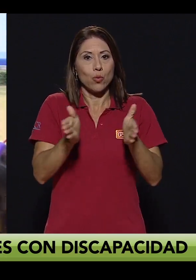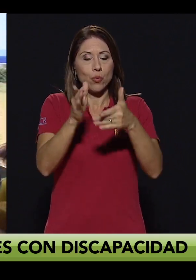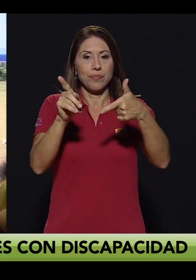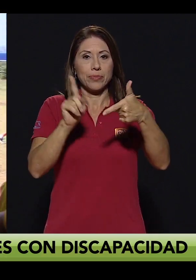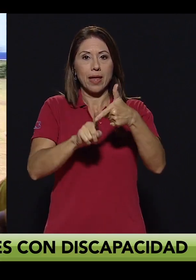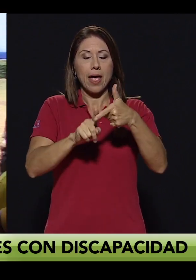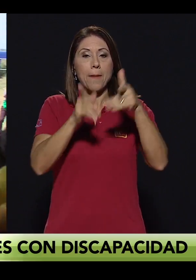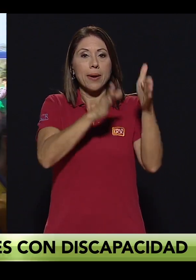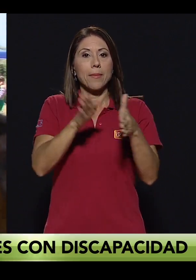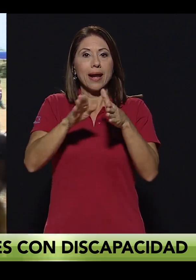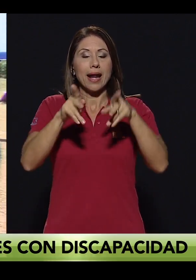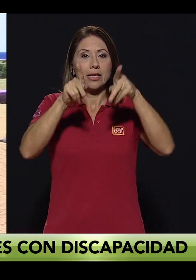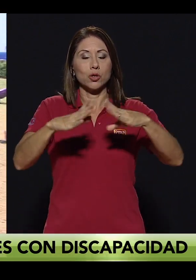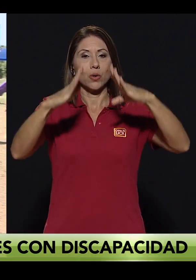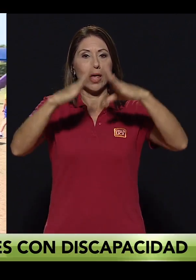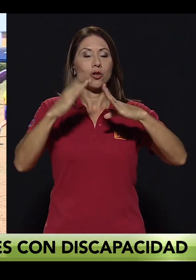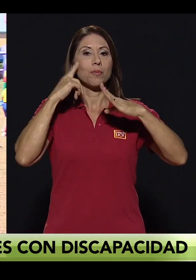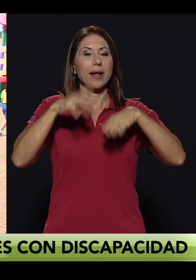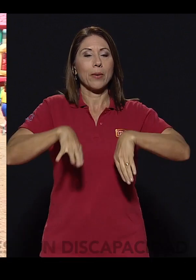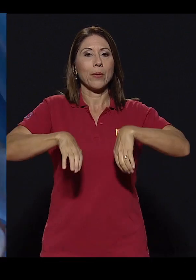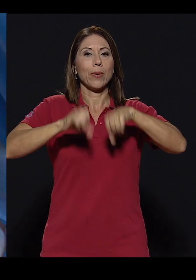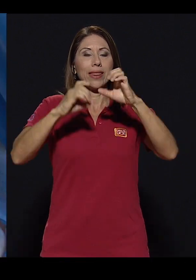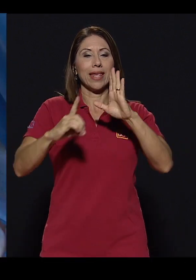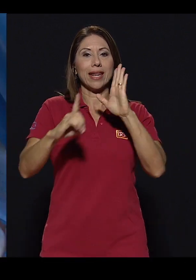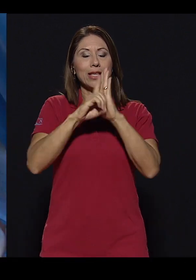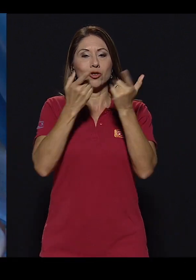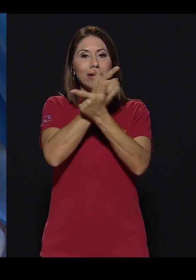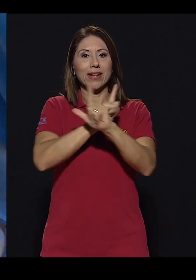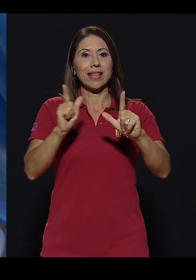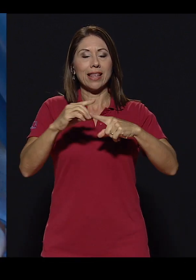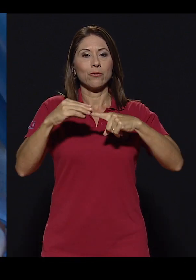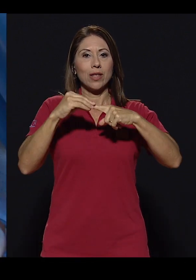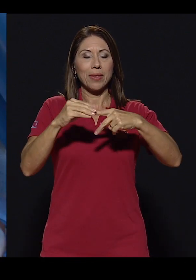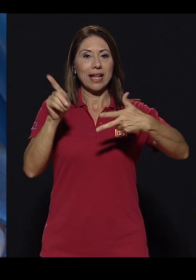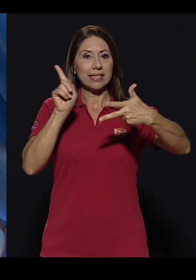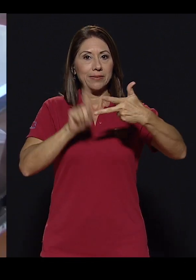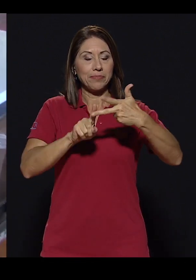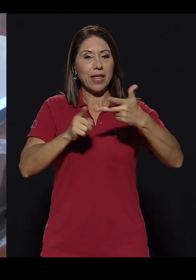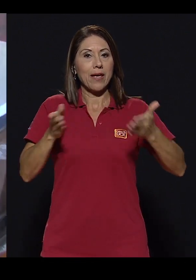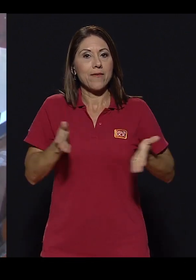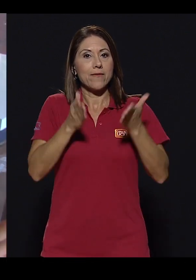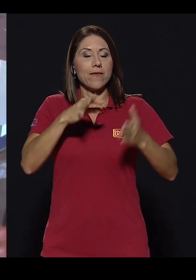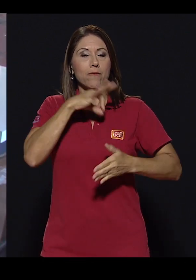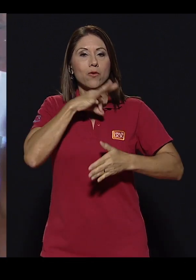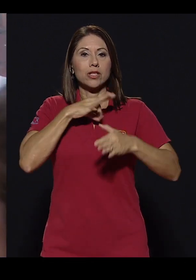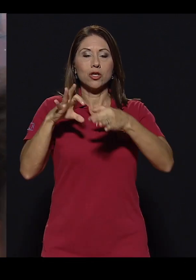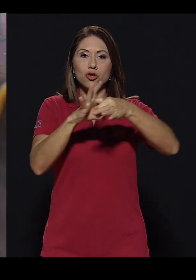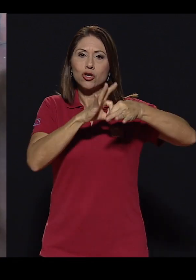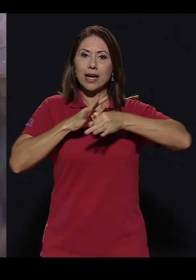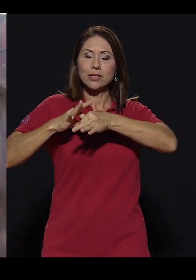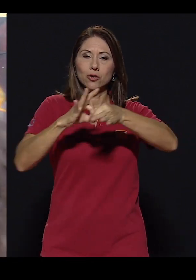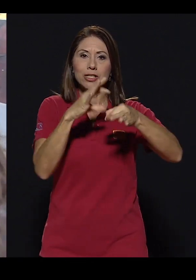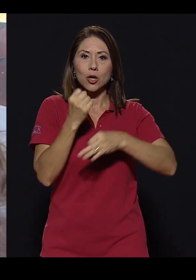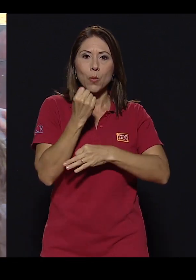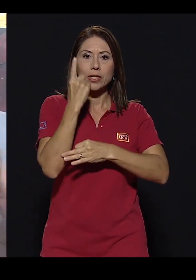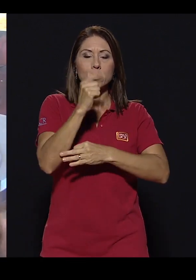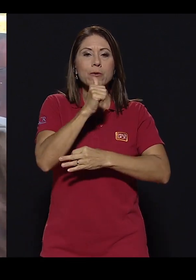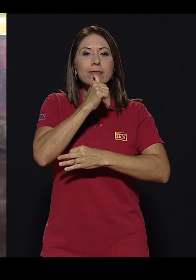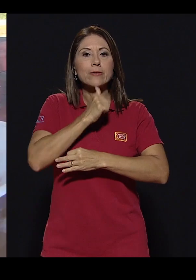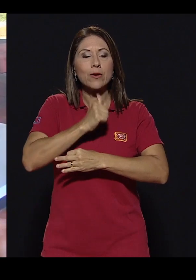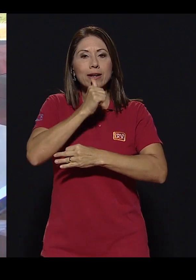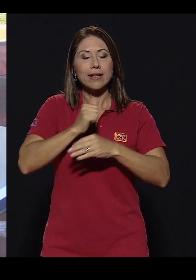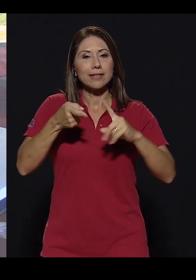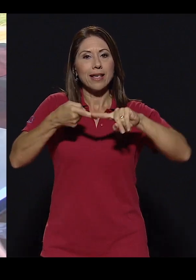formar ciudadanos para el ejercicio de sus derechos y libertades fundamentales así como el favorecimiento de relaciones de comprensión